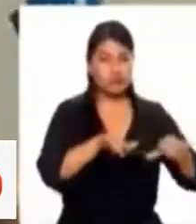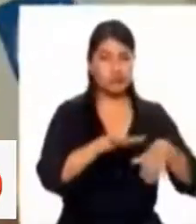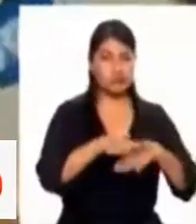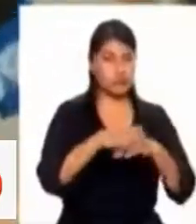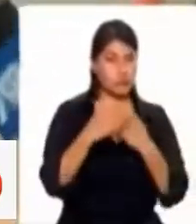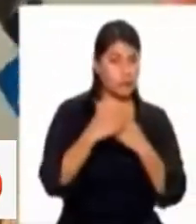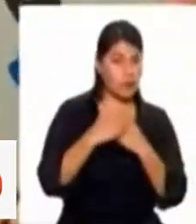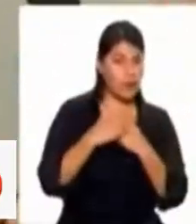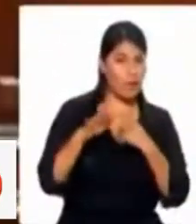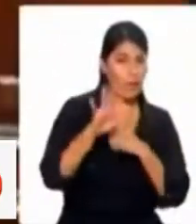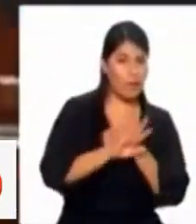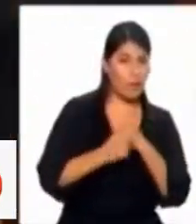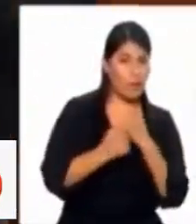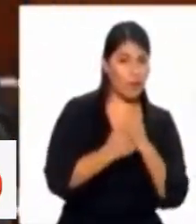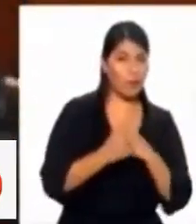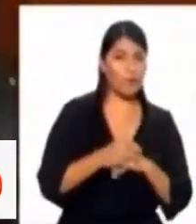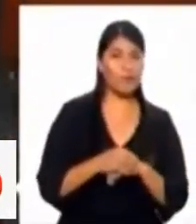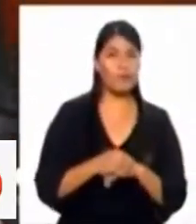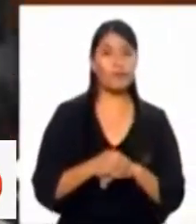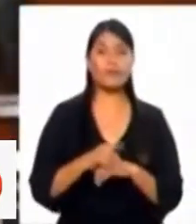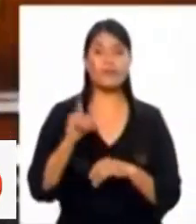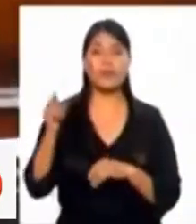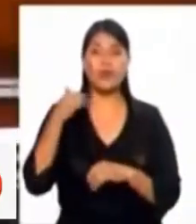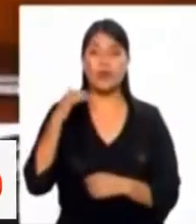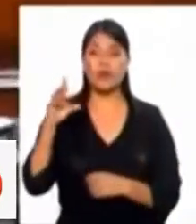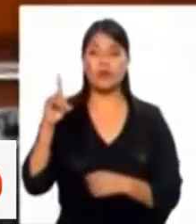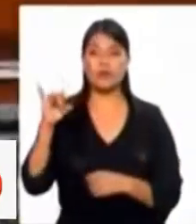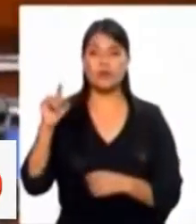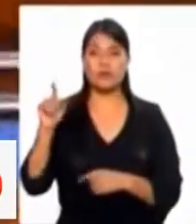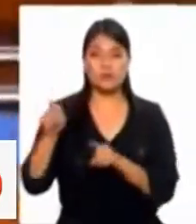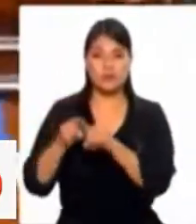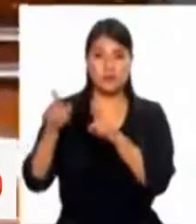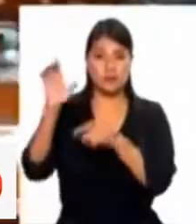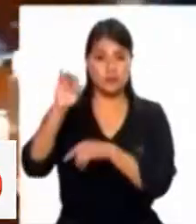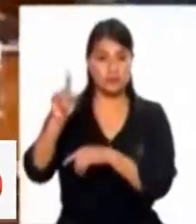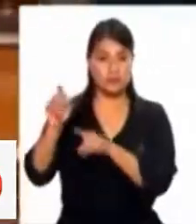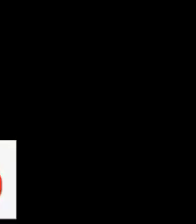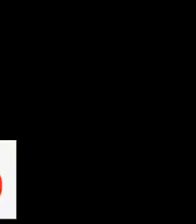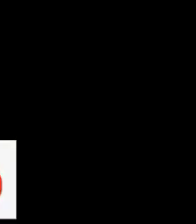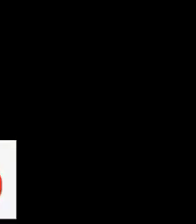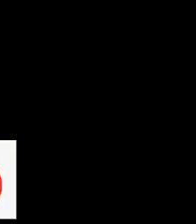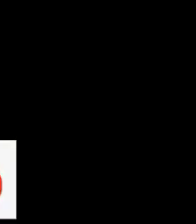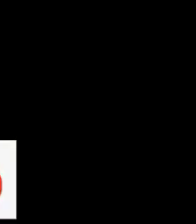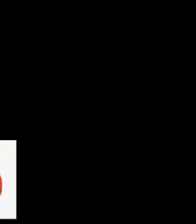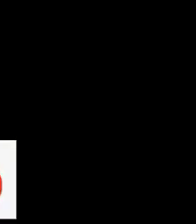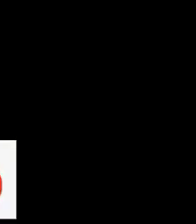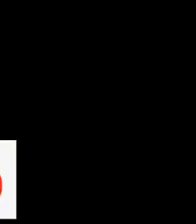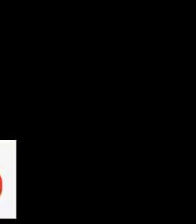importante, comparte nuestra información. Con nosotros será. Hasta la próxima. Tupananchis Kama.